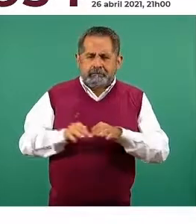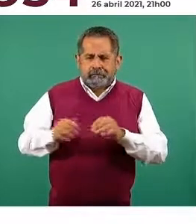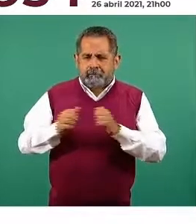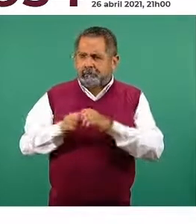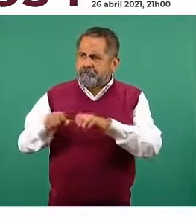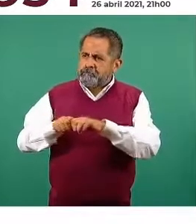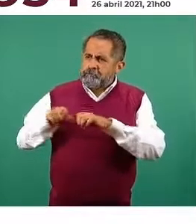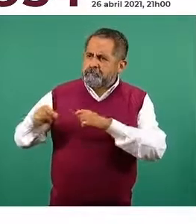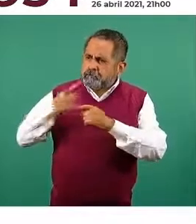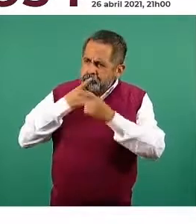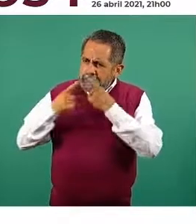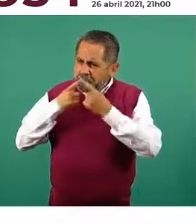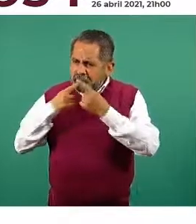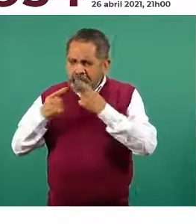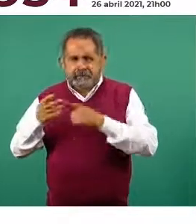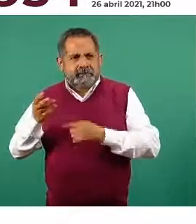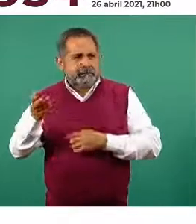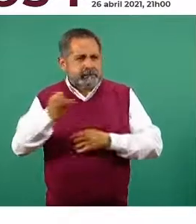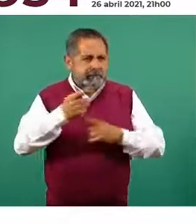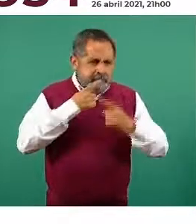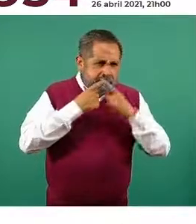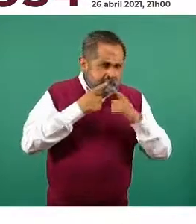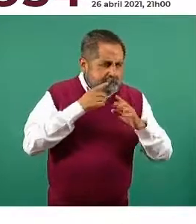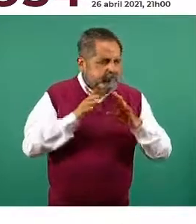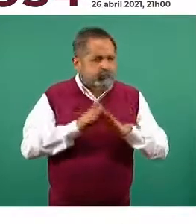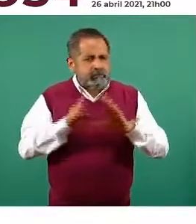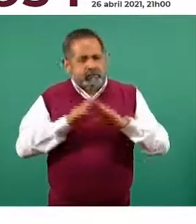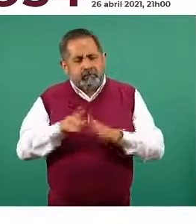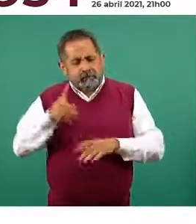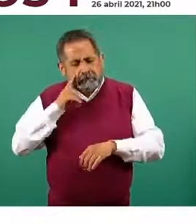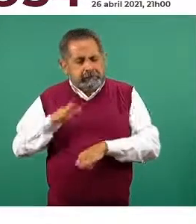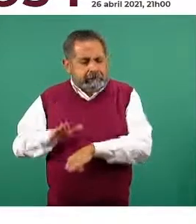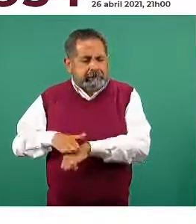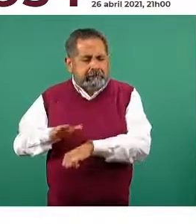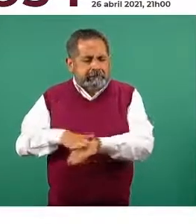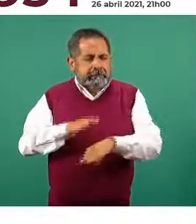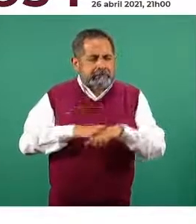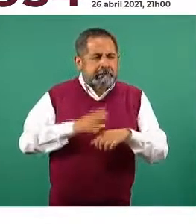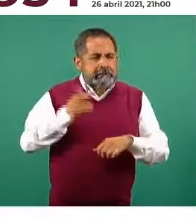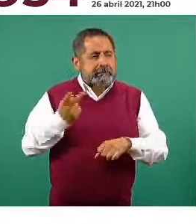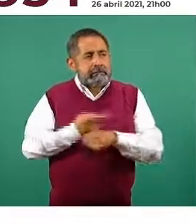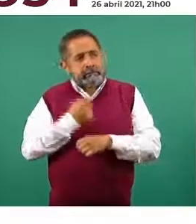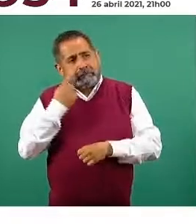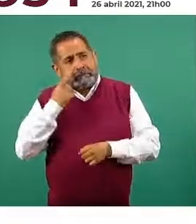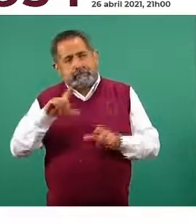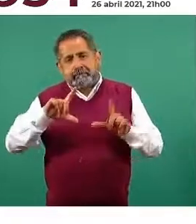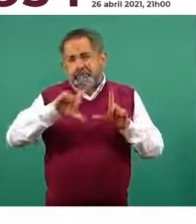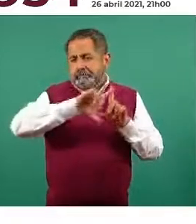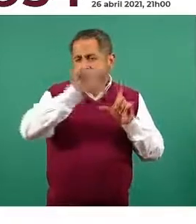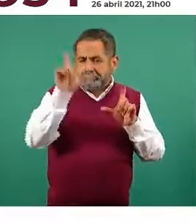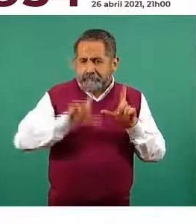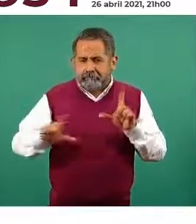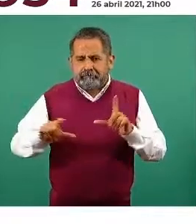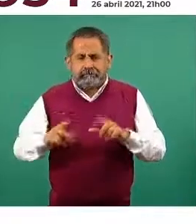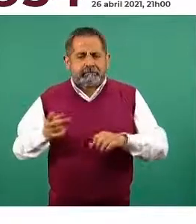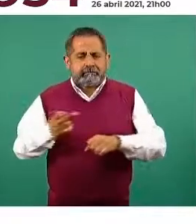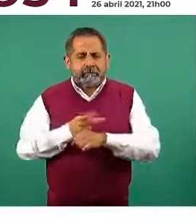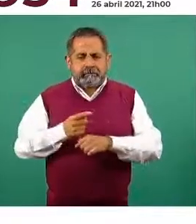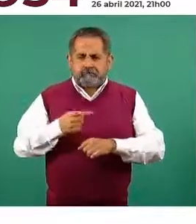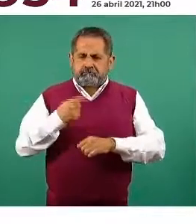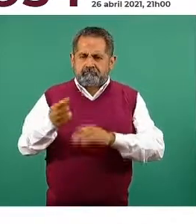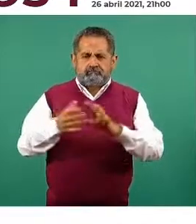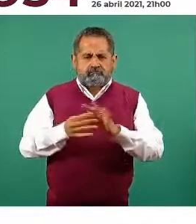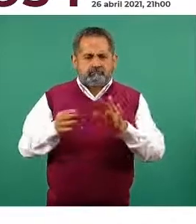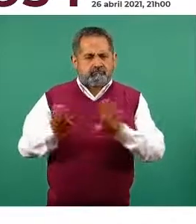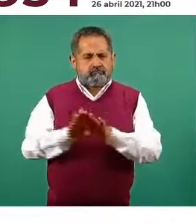equipos para decirles lo que se está observando a nivel nacional y a nivel local para poder